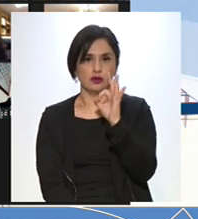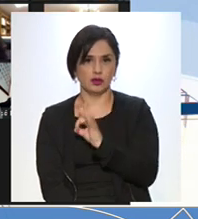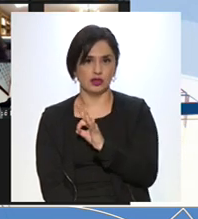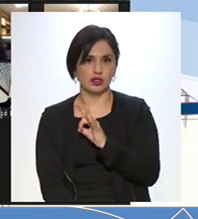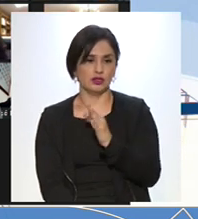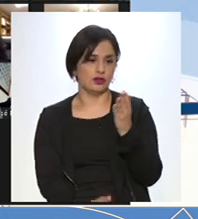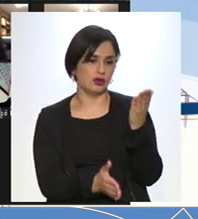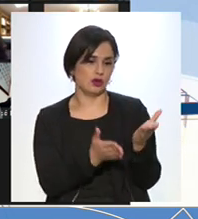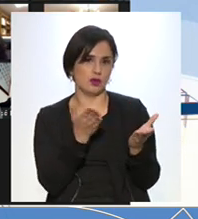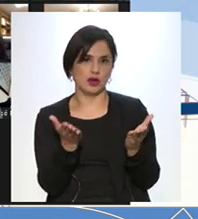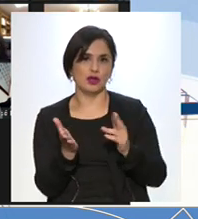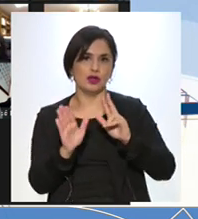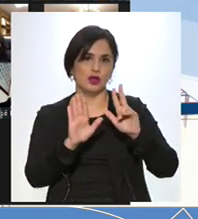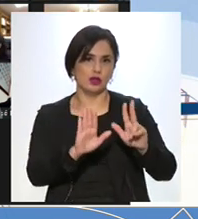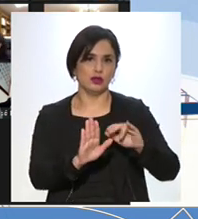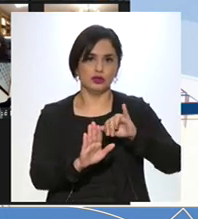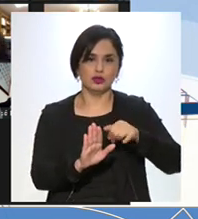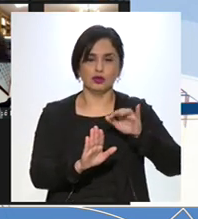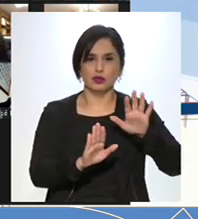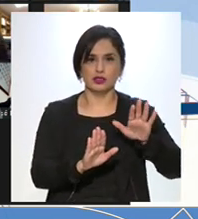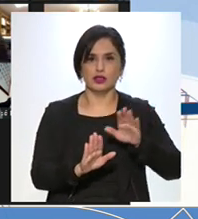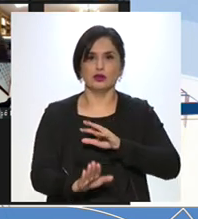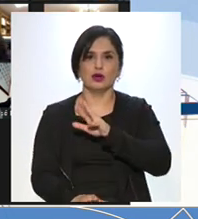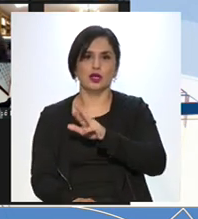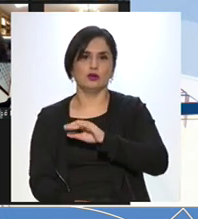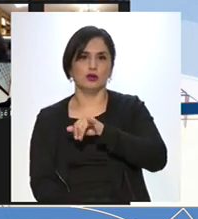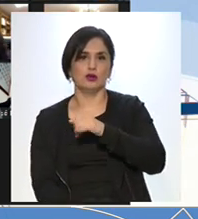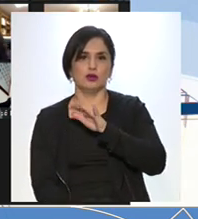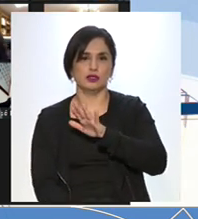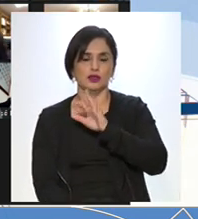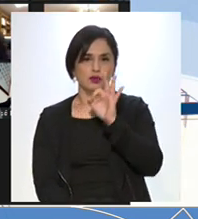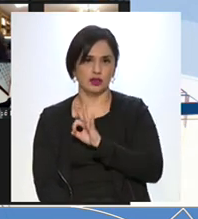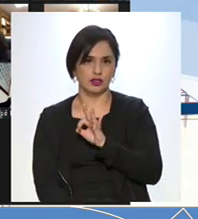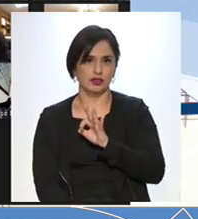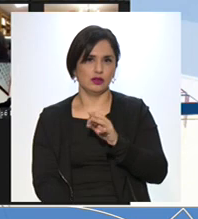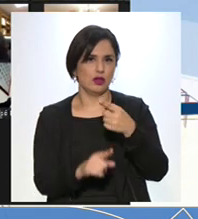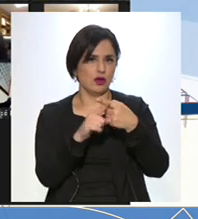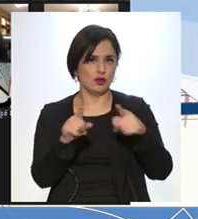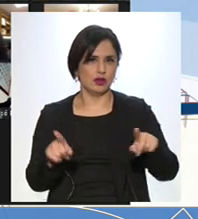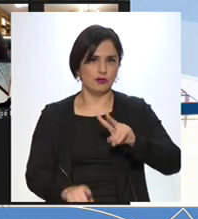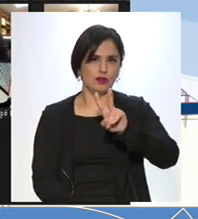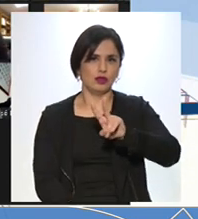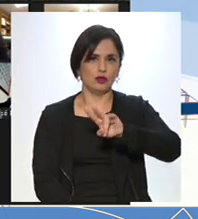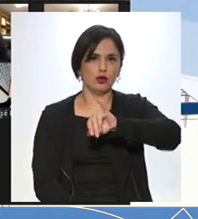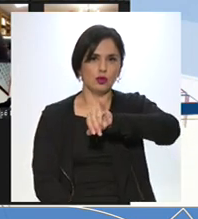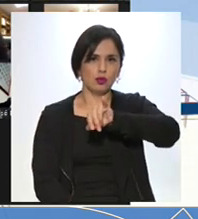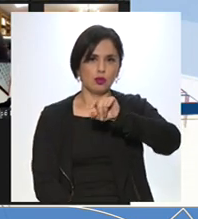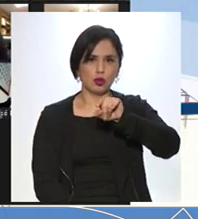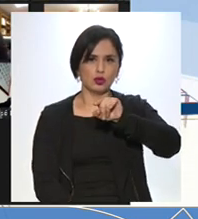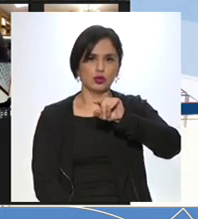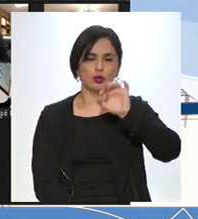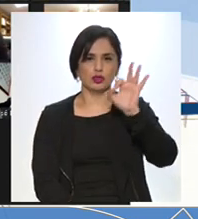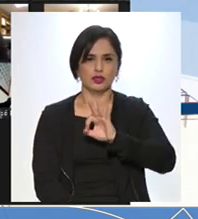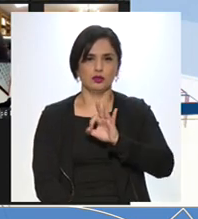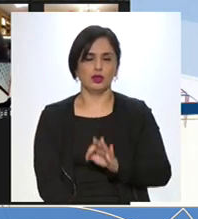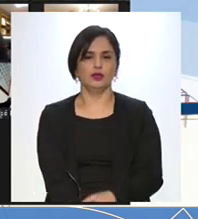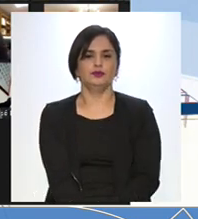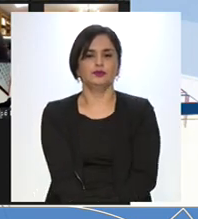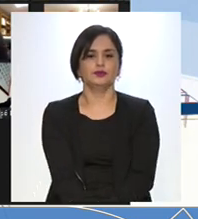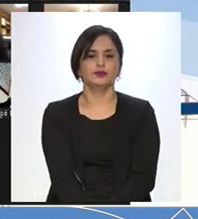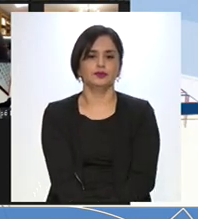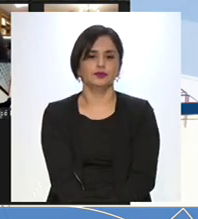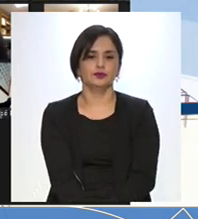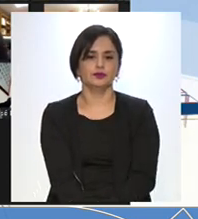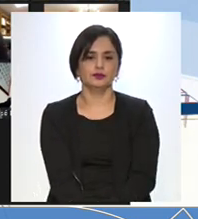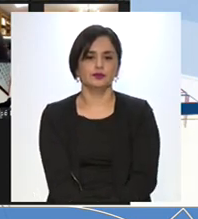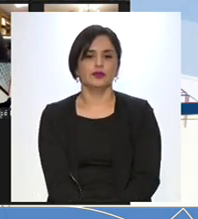rango de 8,5 a 9,5% del IPOM de junio, es decir, una diferencia de 2 puntos porcentuales. Y